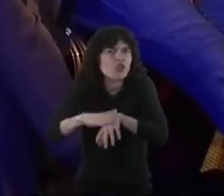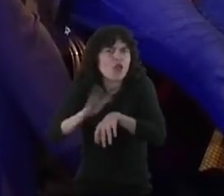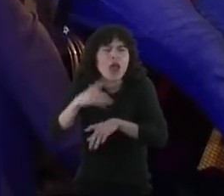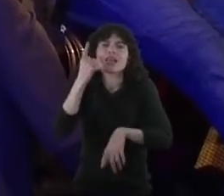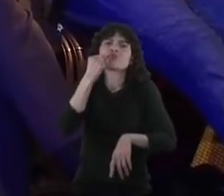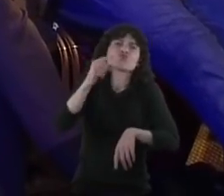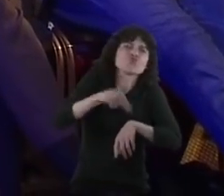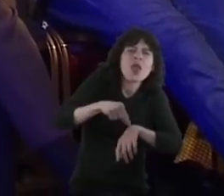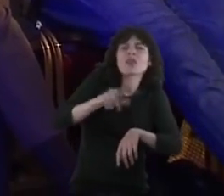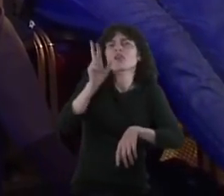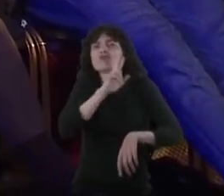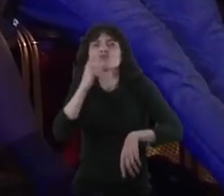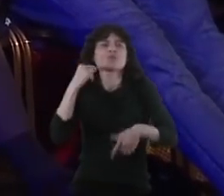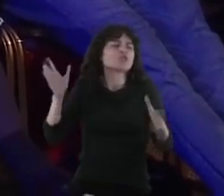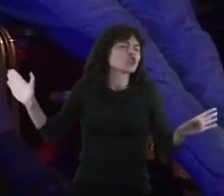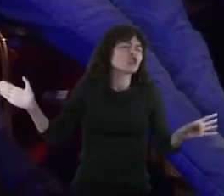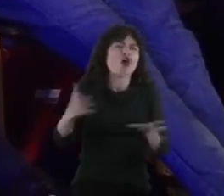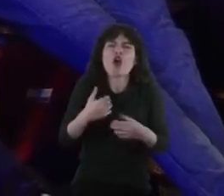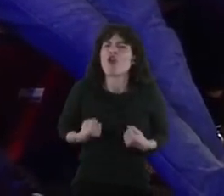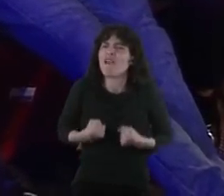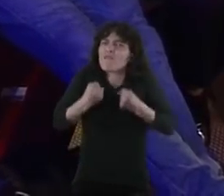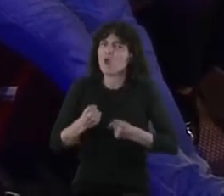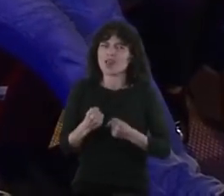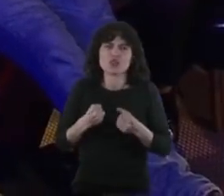médicos, médicas, todos, todos poniendo su esfuerzo.